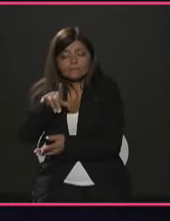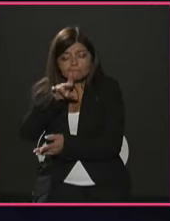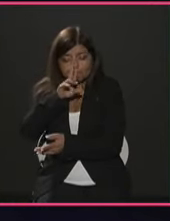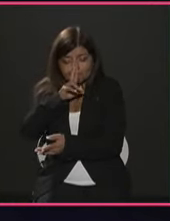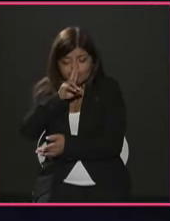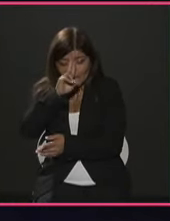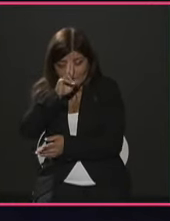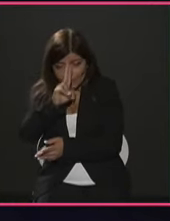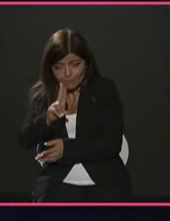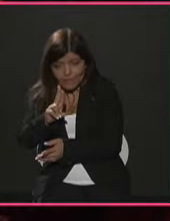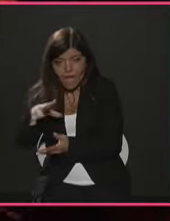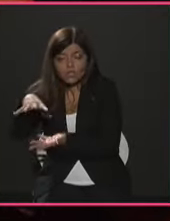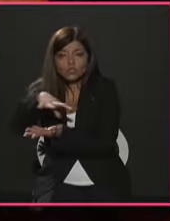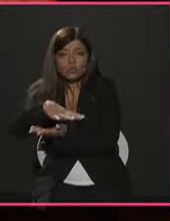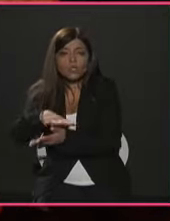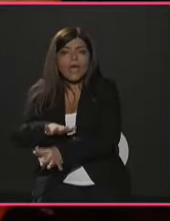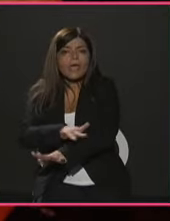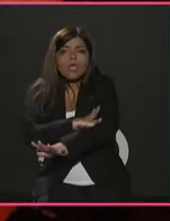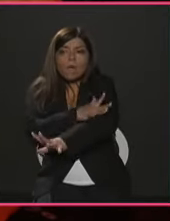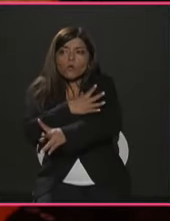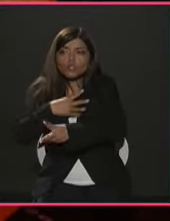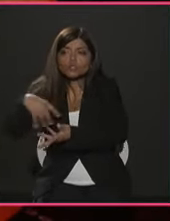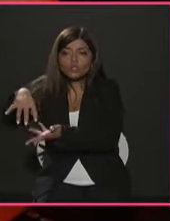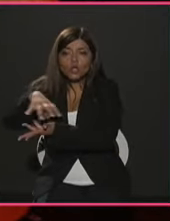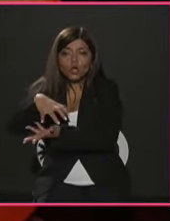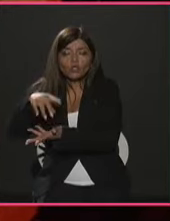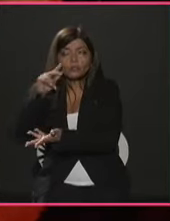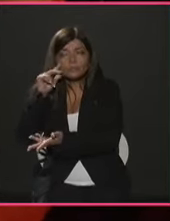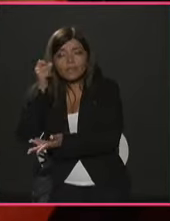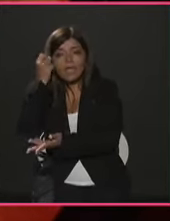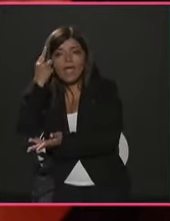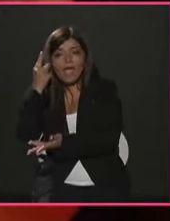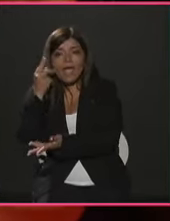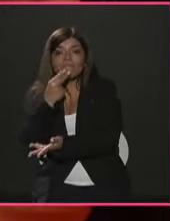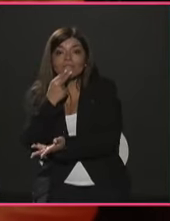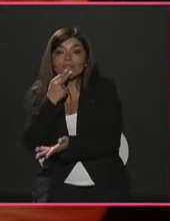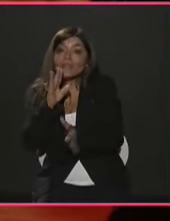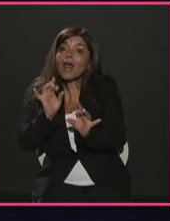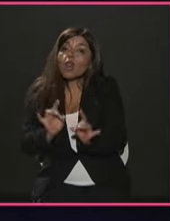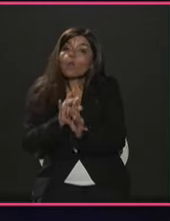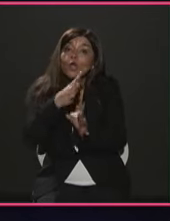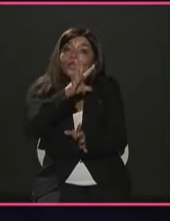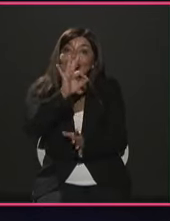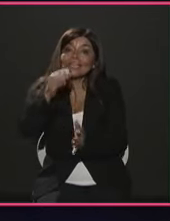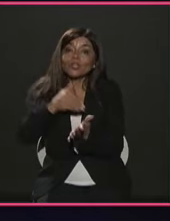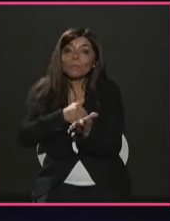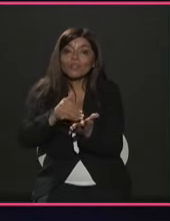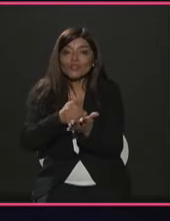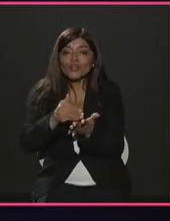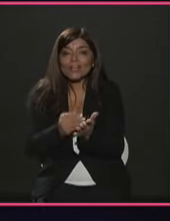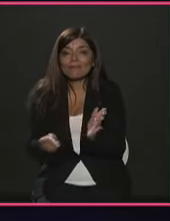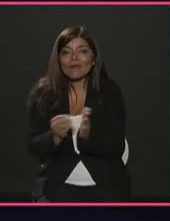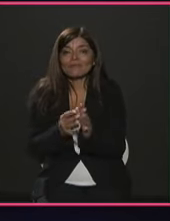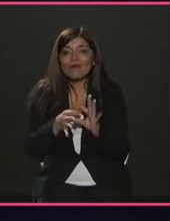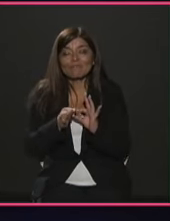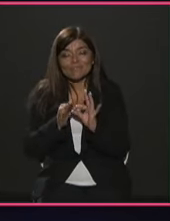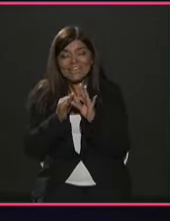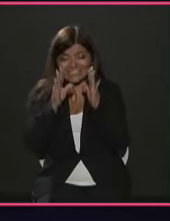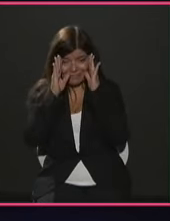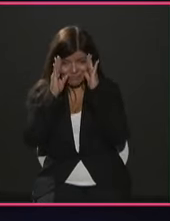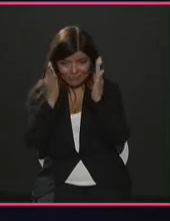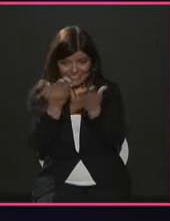ciudades sensitivas eso nos podría permitir a lo mejor vivir 500 millones de años más Muchas gracias por